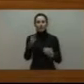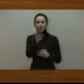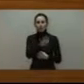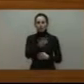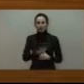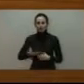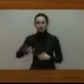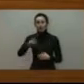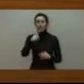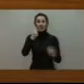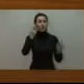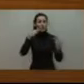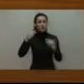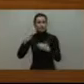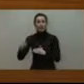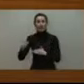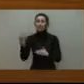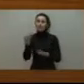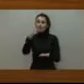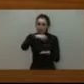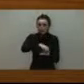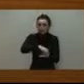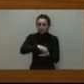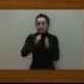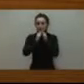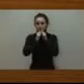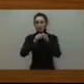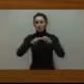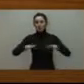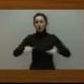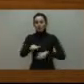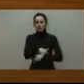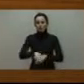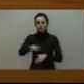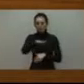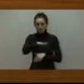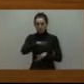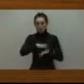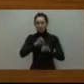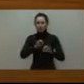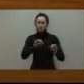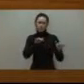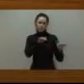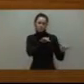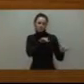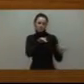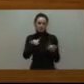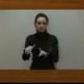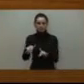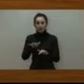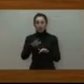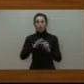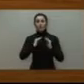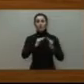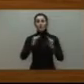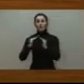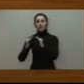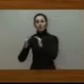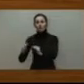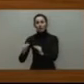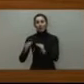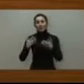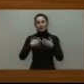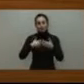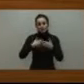que no cuentan con ella y que lo extienda también a lugares con elevada confluencia de trabajadores, parques tecnológicos, polígonos